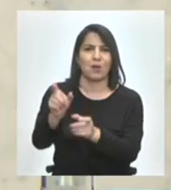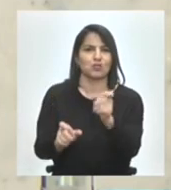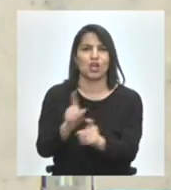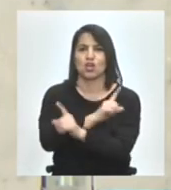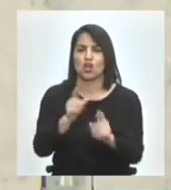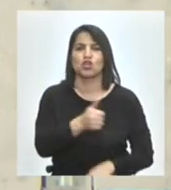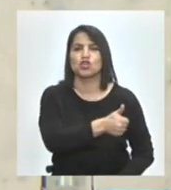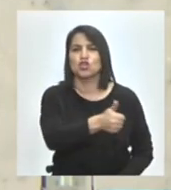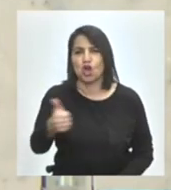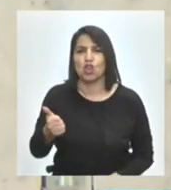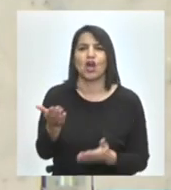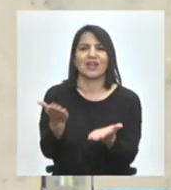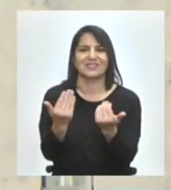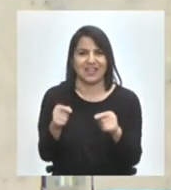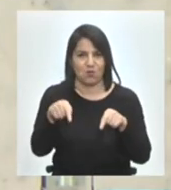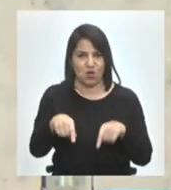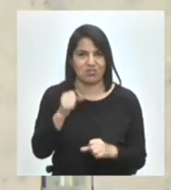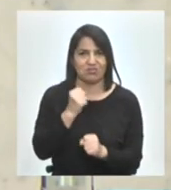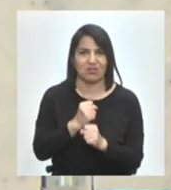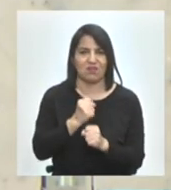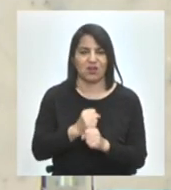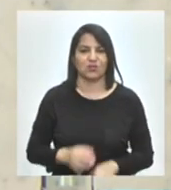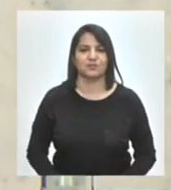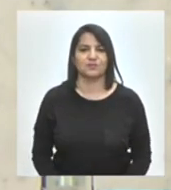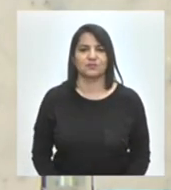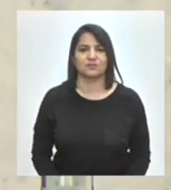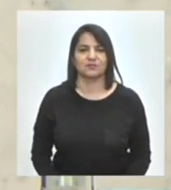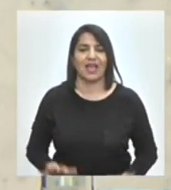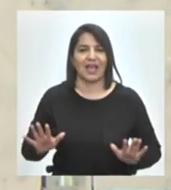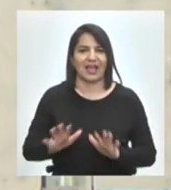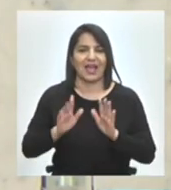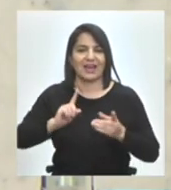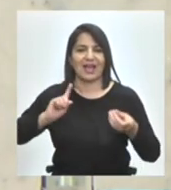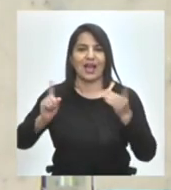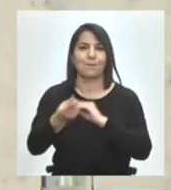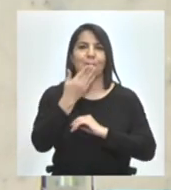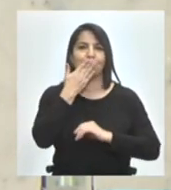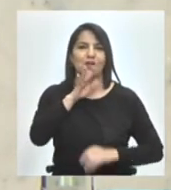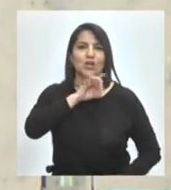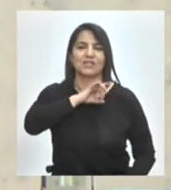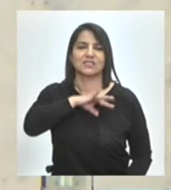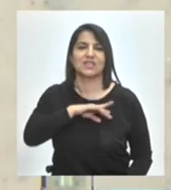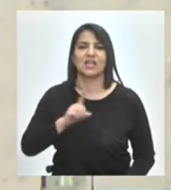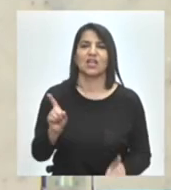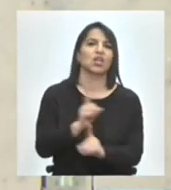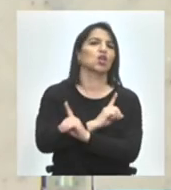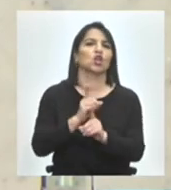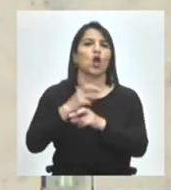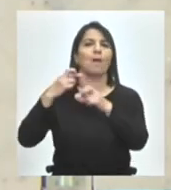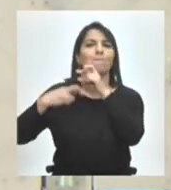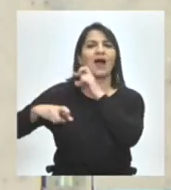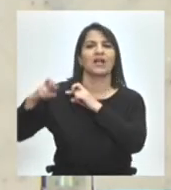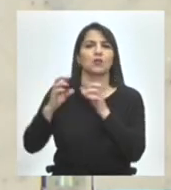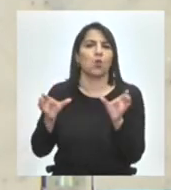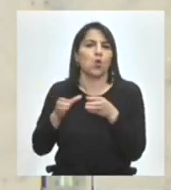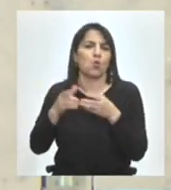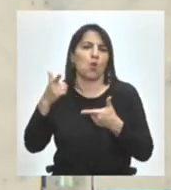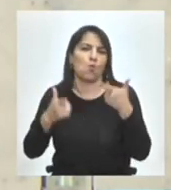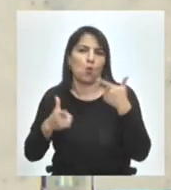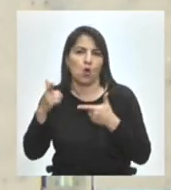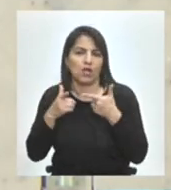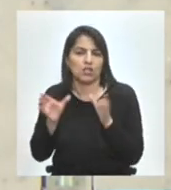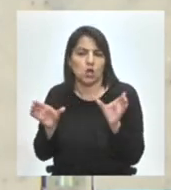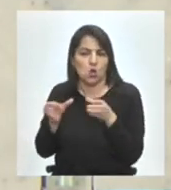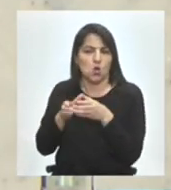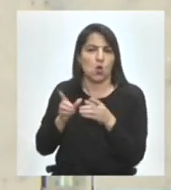en esta tarea. Las ganas de cambiar y mejorar Chile no son patrimonio de un partido, de una